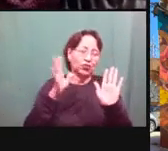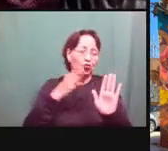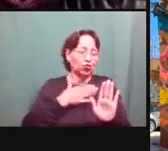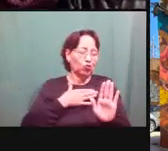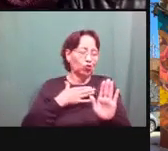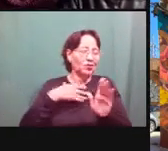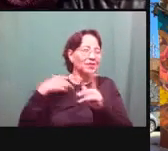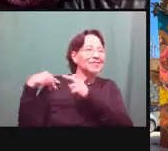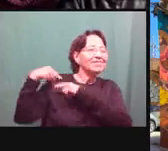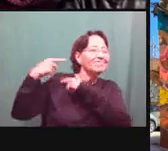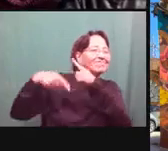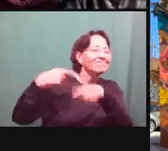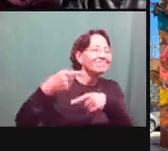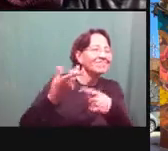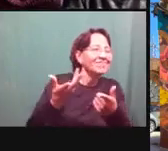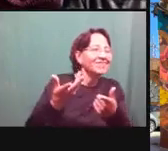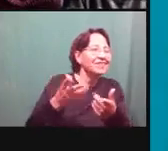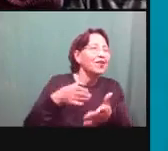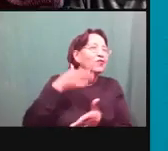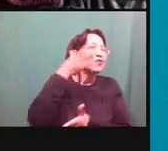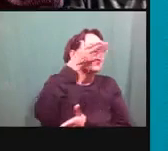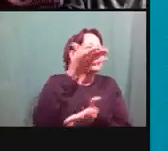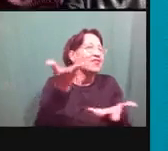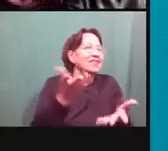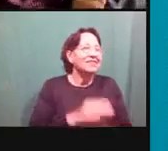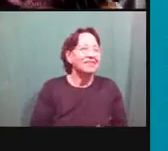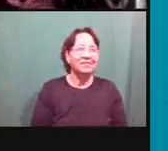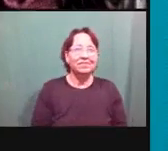venimos y para dónde vamos.